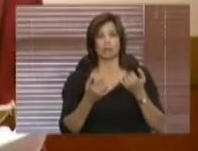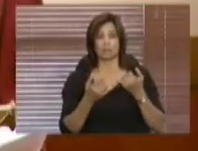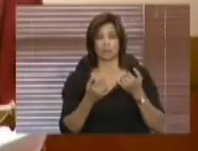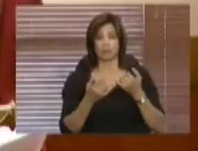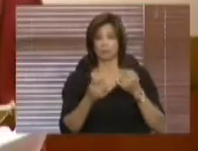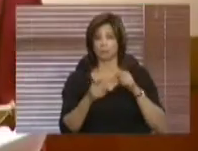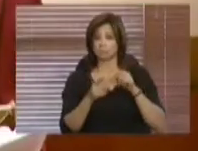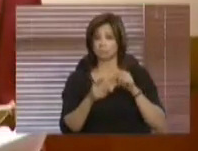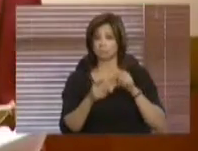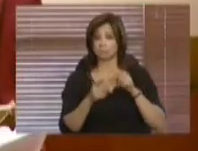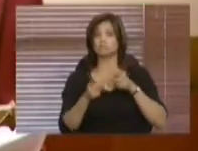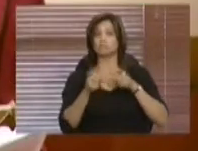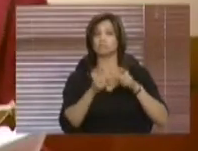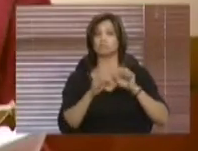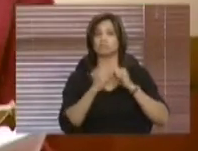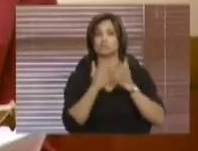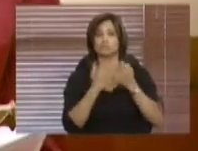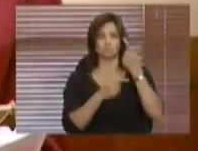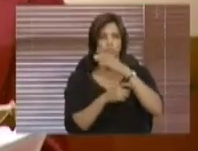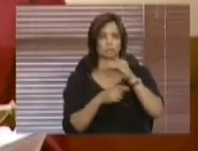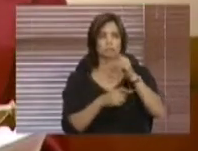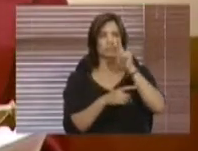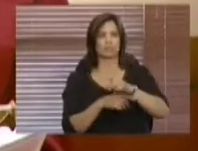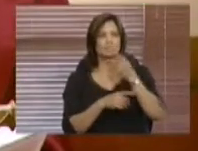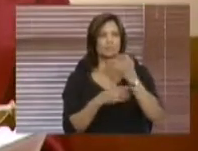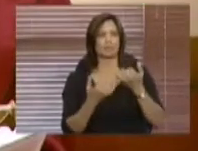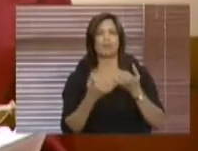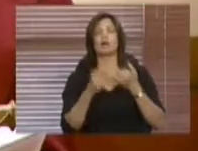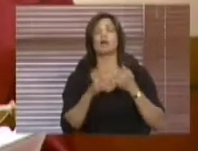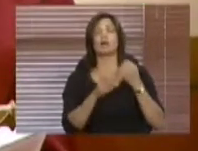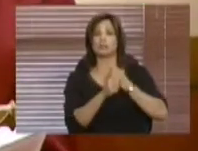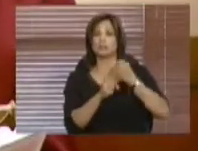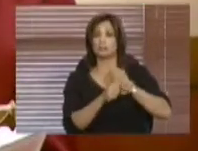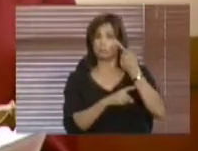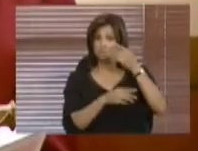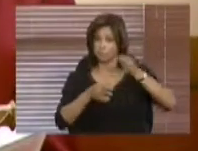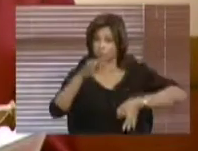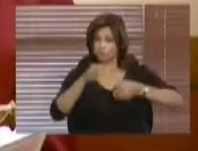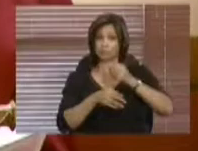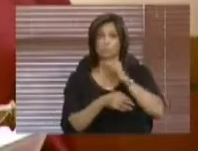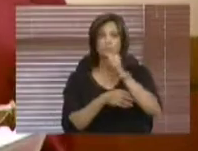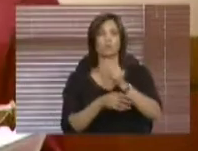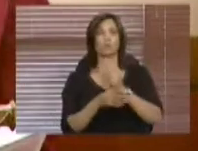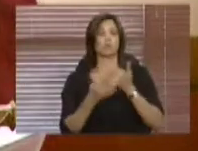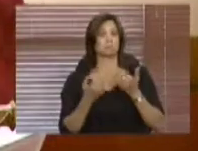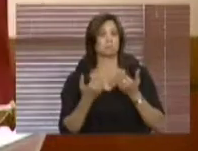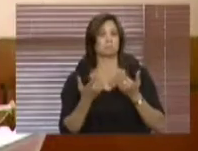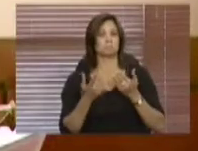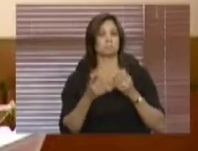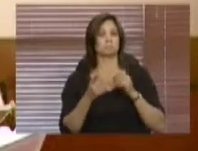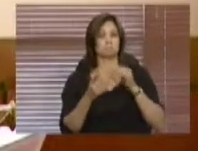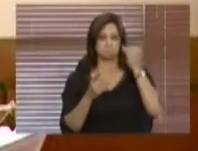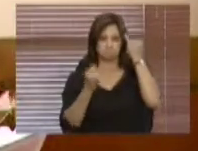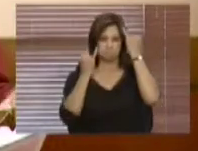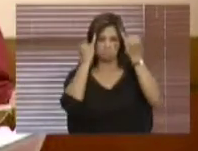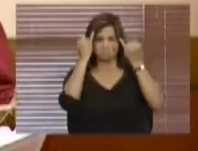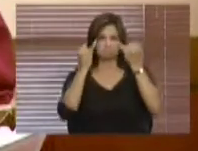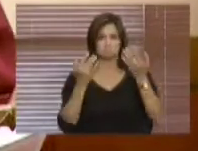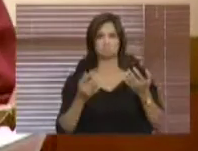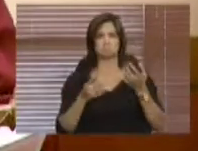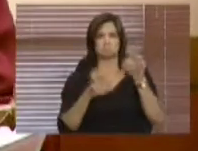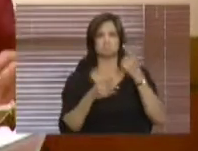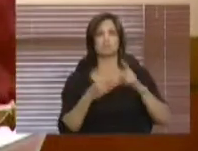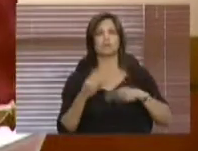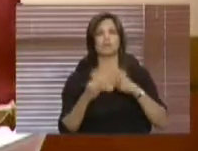medio legítimo de control social debe estar dirigida a la labor del juez y no partir de presunciones infundadas